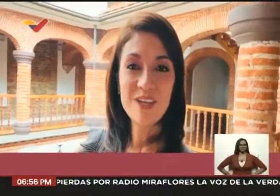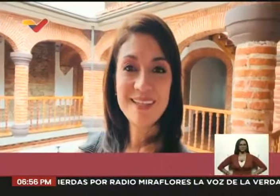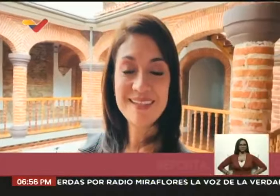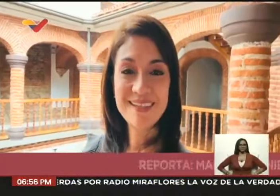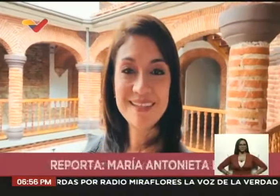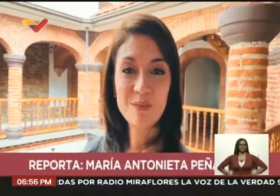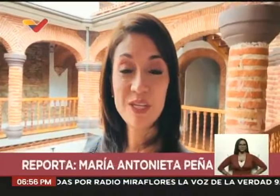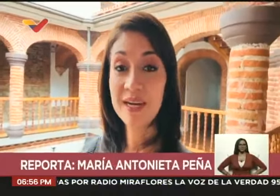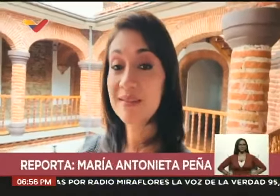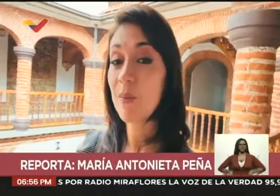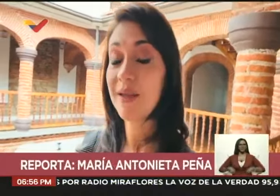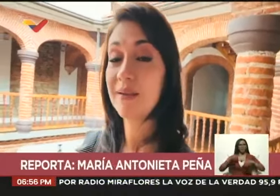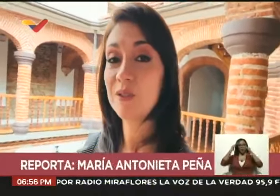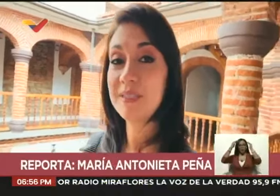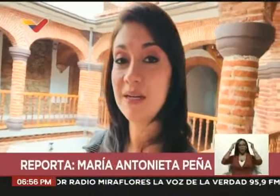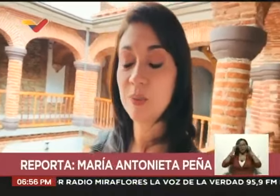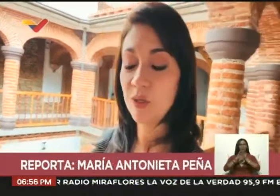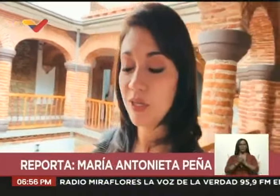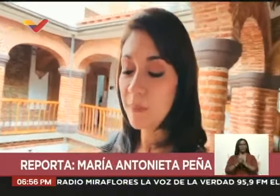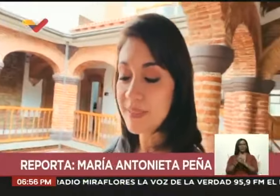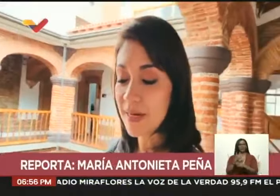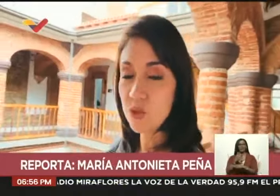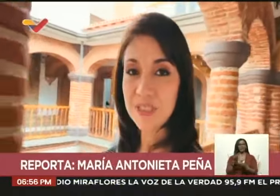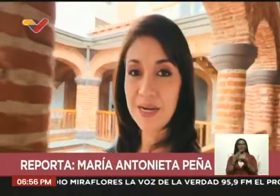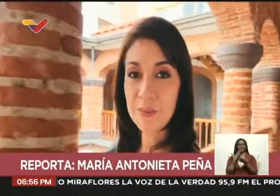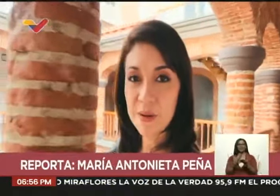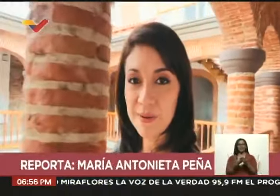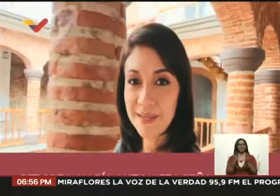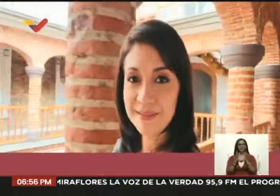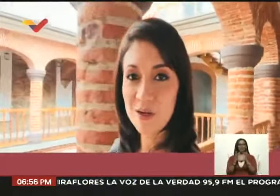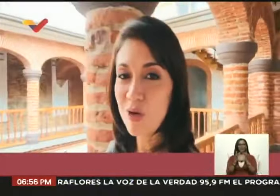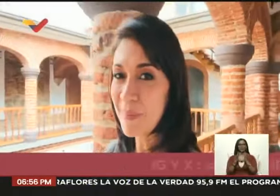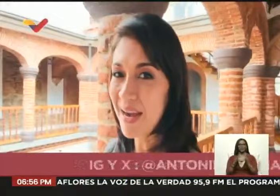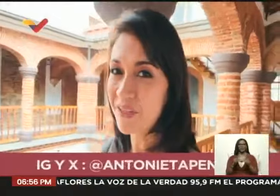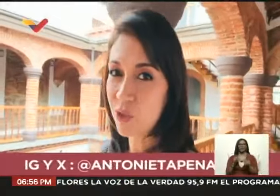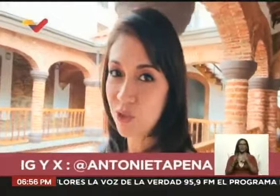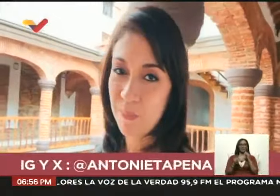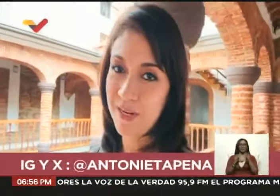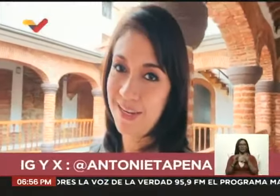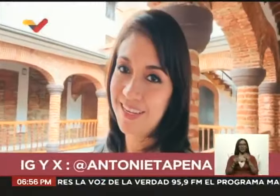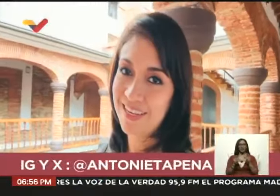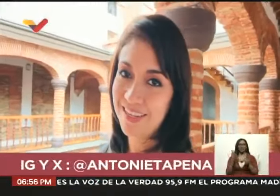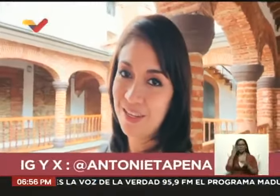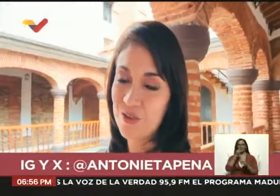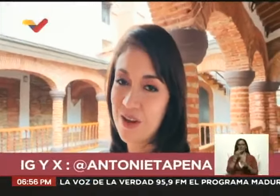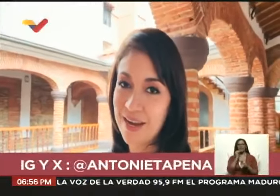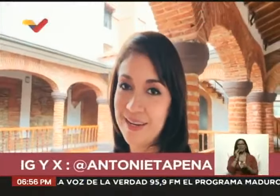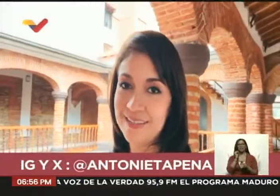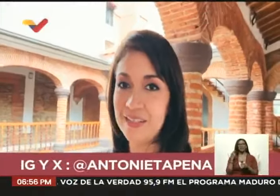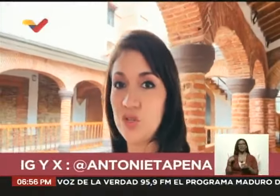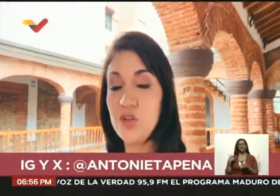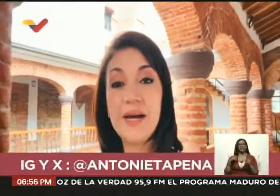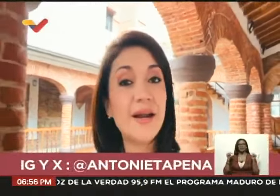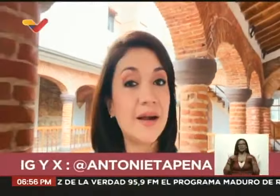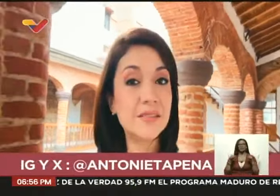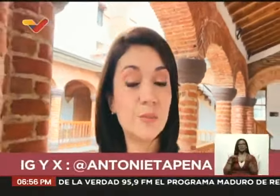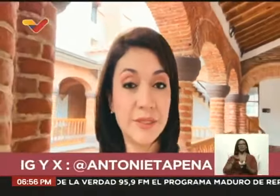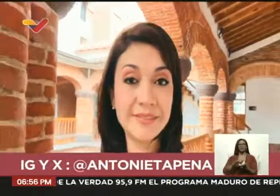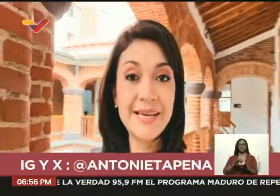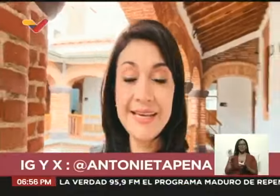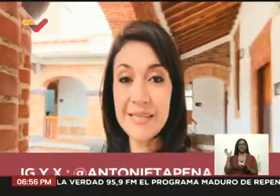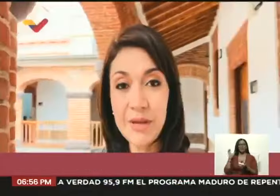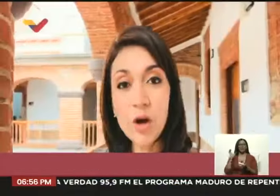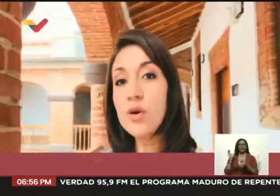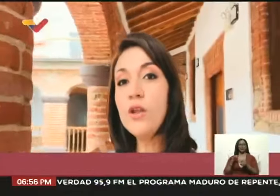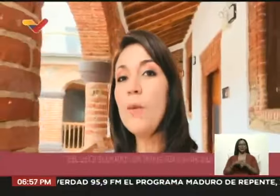Hola amigos de 360, muchas gracias por este contacto. Bueno, quiero pasar a contarles brevemente una maravillosa experiencia que he tenido acá en el centro de Caracas.